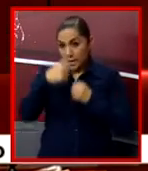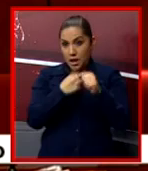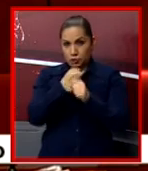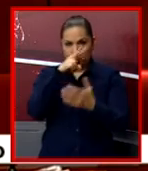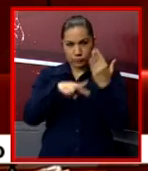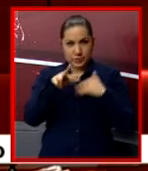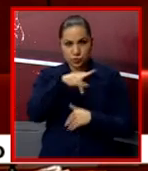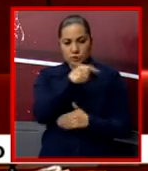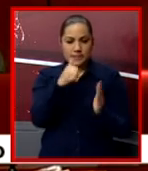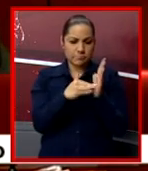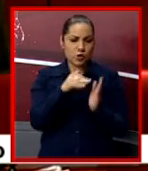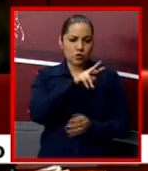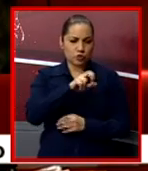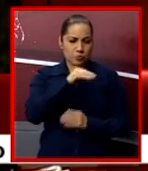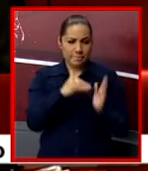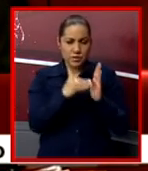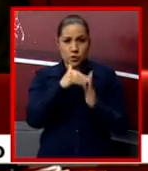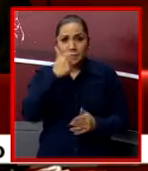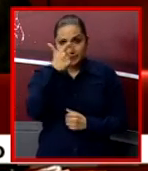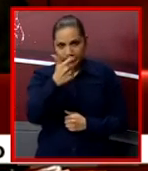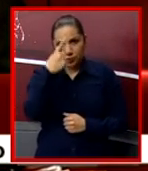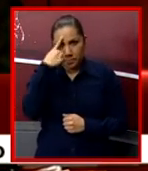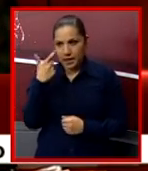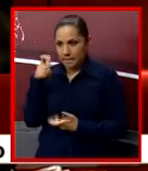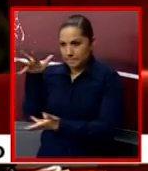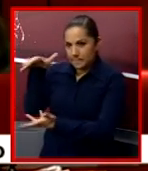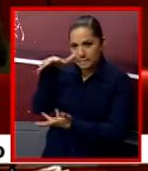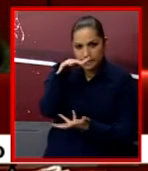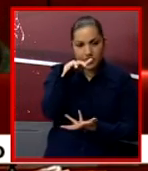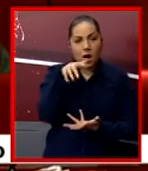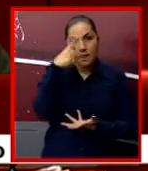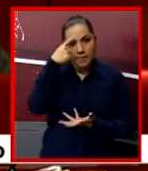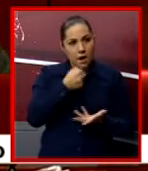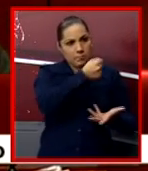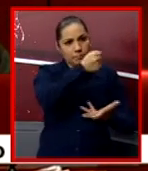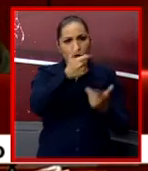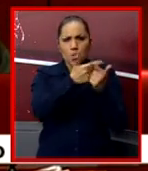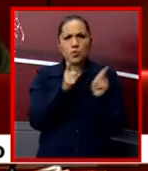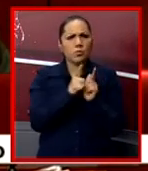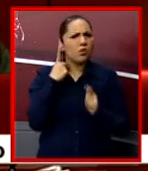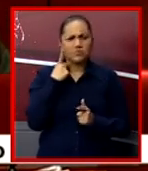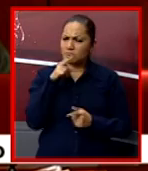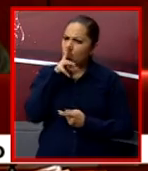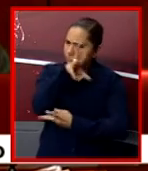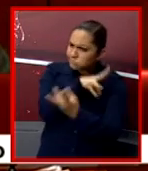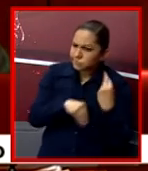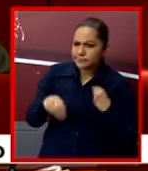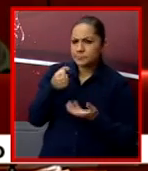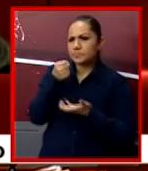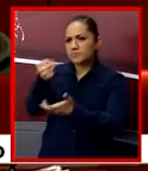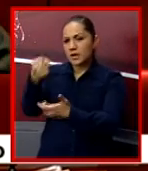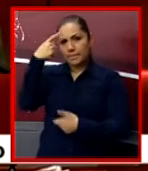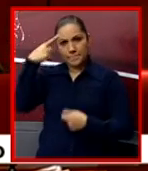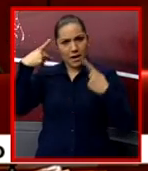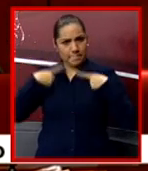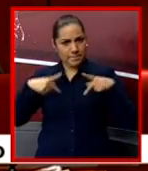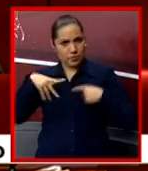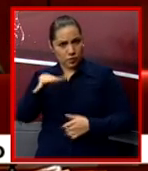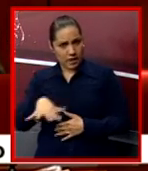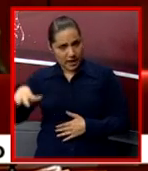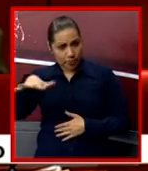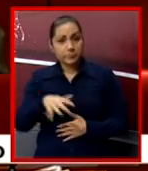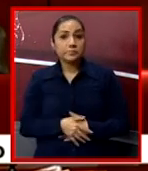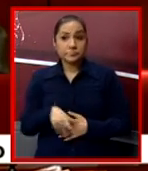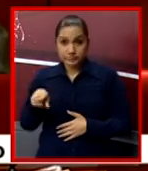millones de pesos de financiamiento público a la ciudadanía afectada, monto estimada de los